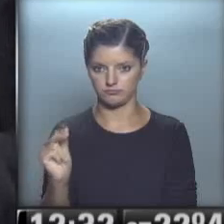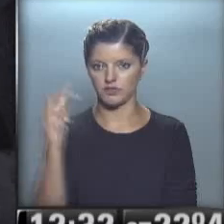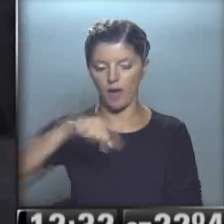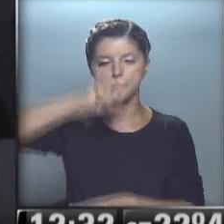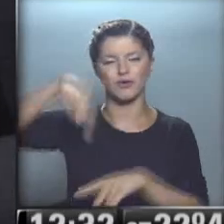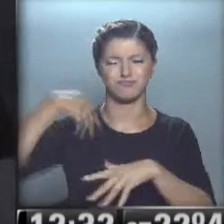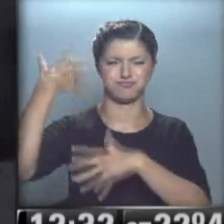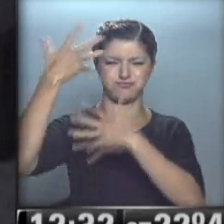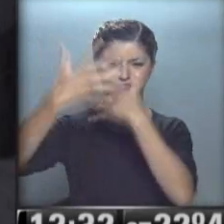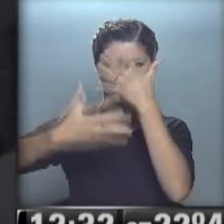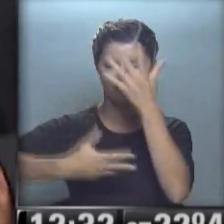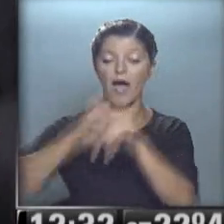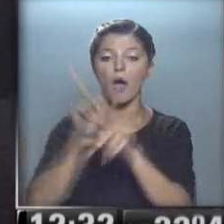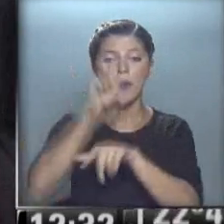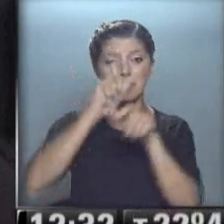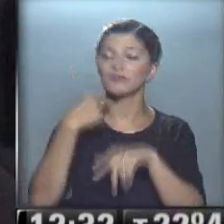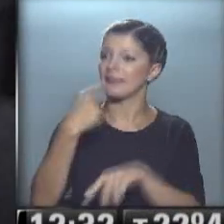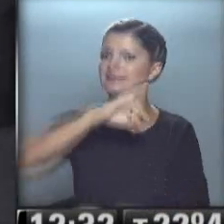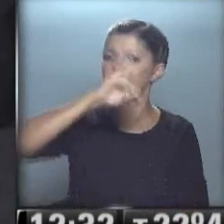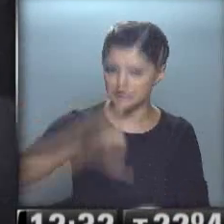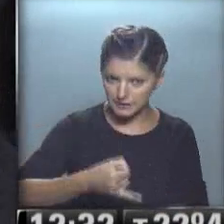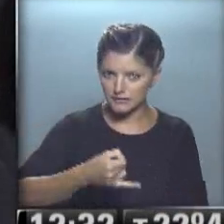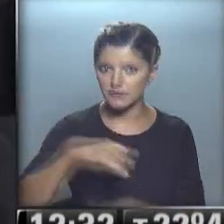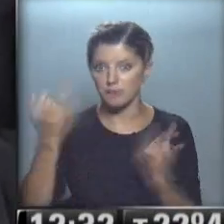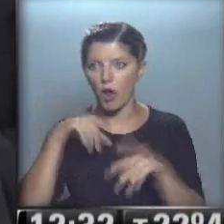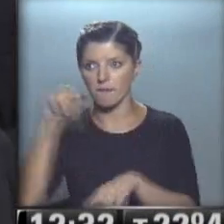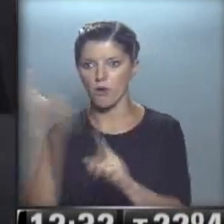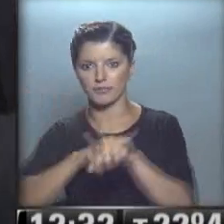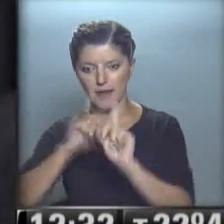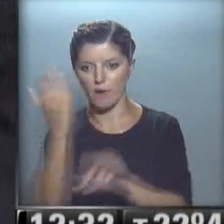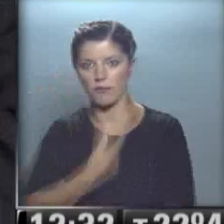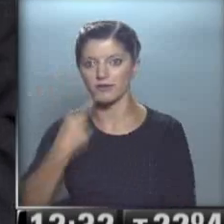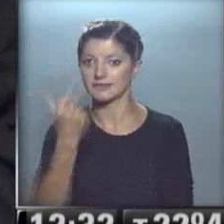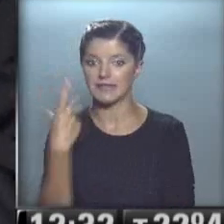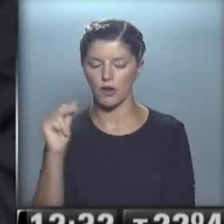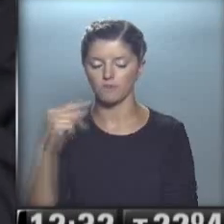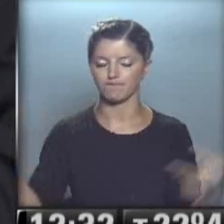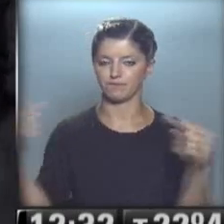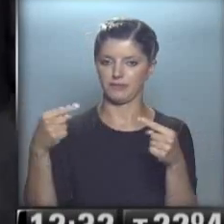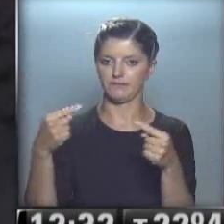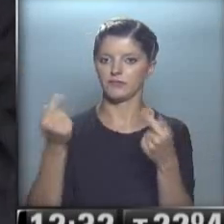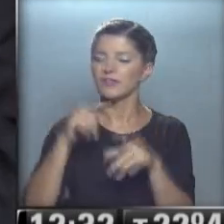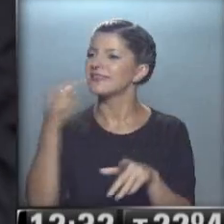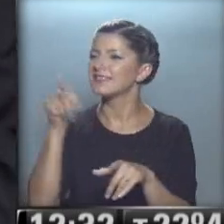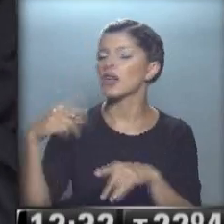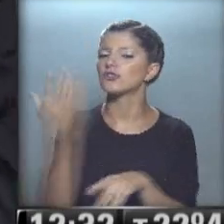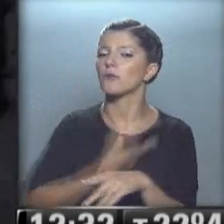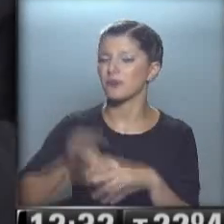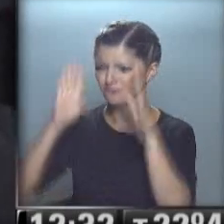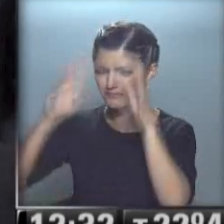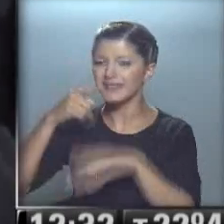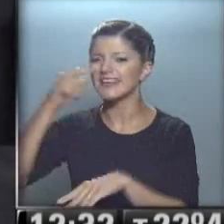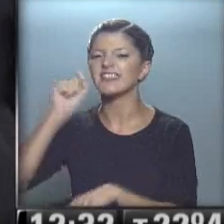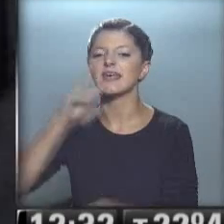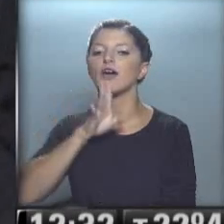acuerdo parte de la población dice que sí al acuerdo acusan al gobierno de estar demasiado plegado a los intereses de